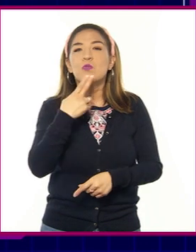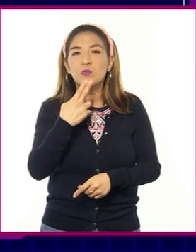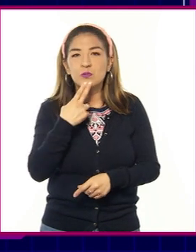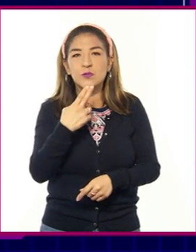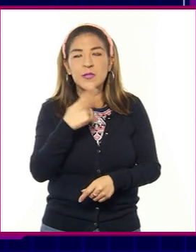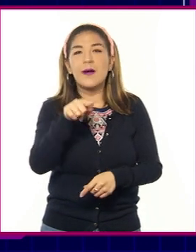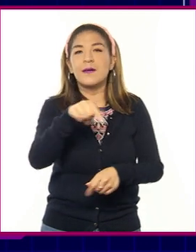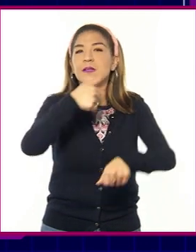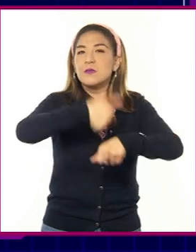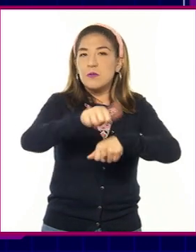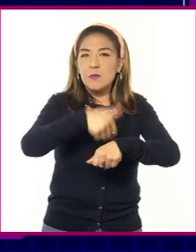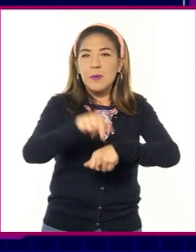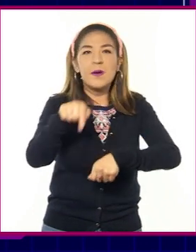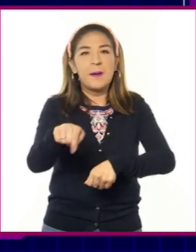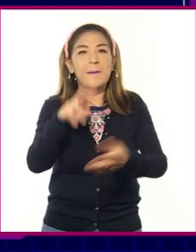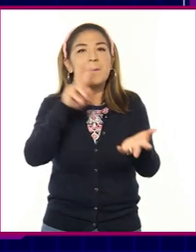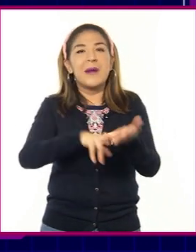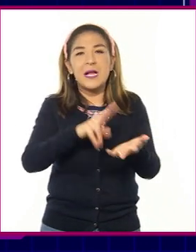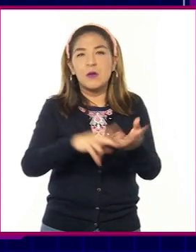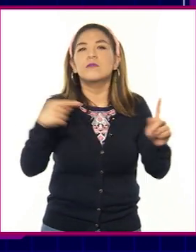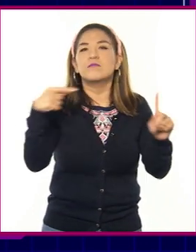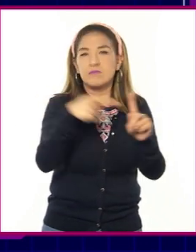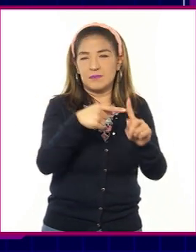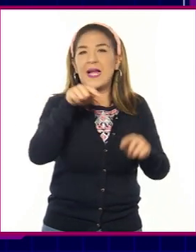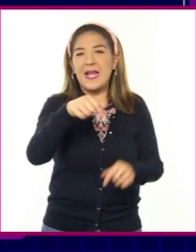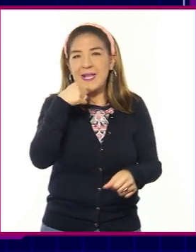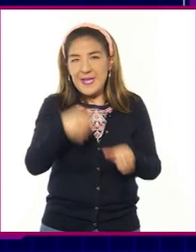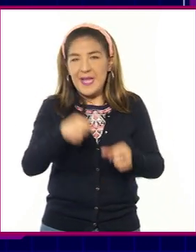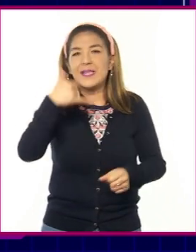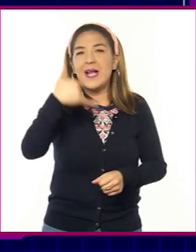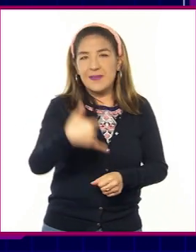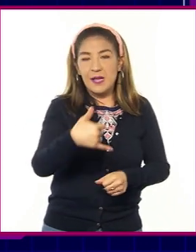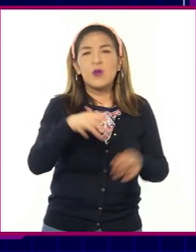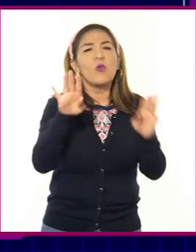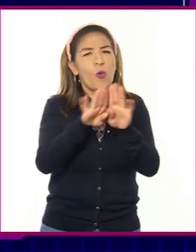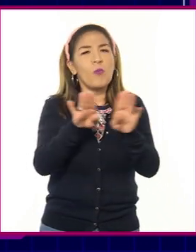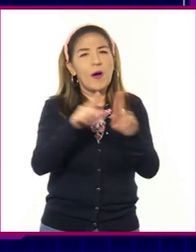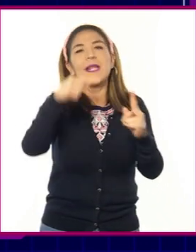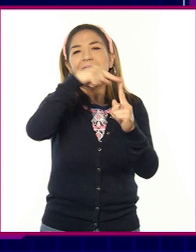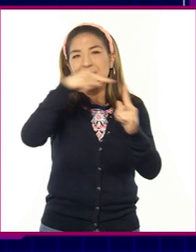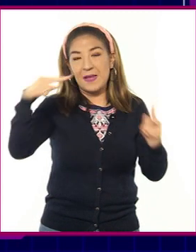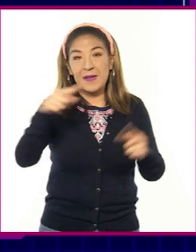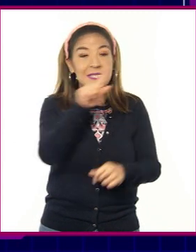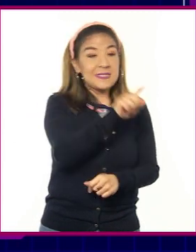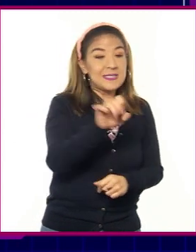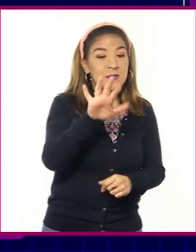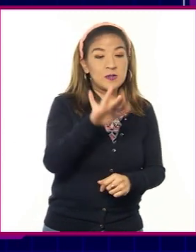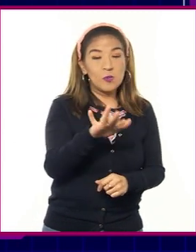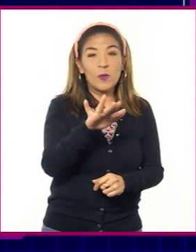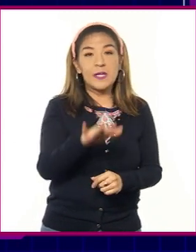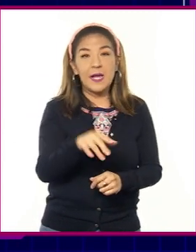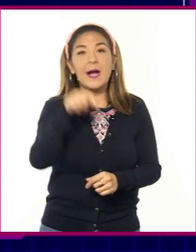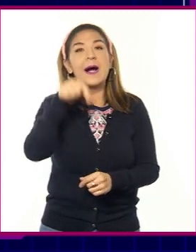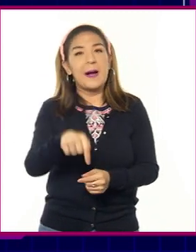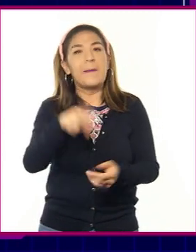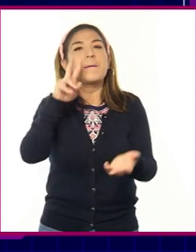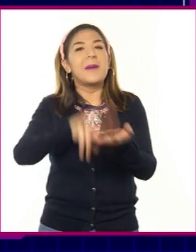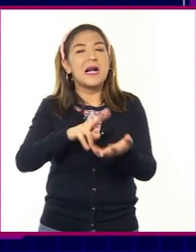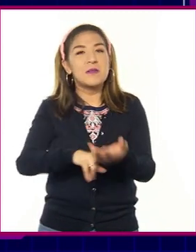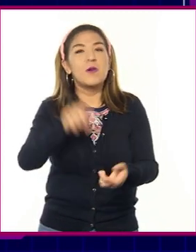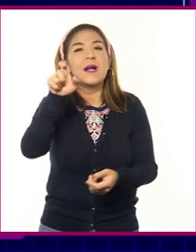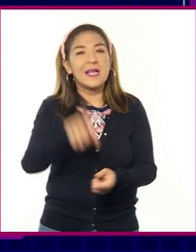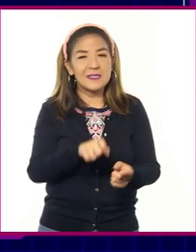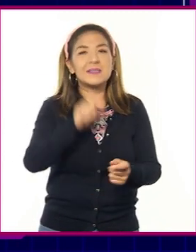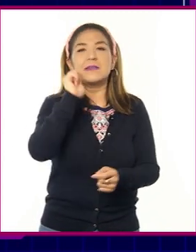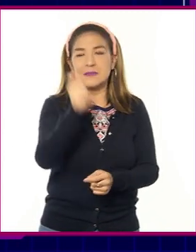esta expresión para obtener los valores correspondientes de Y, dividiendo 150 entre el valor de X, es